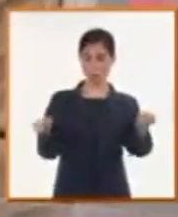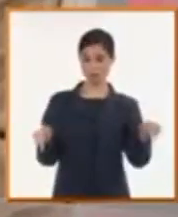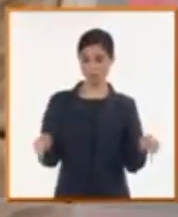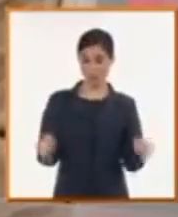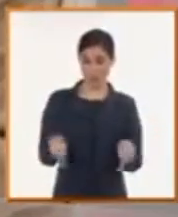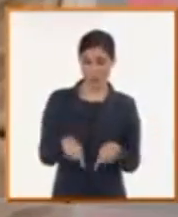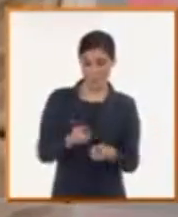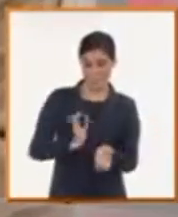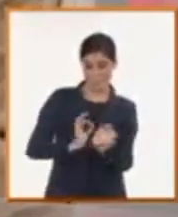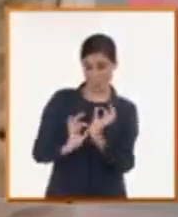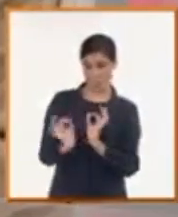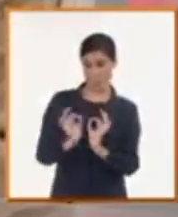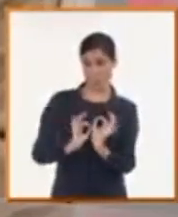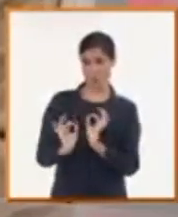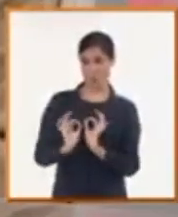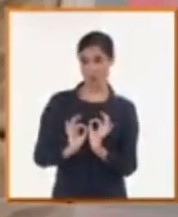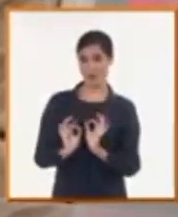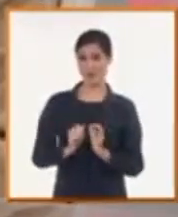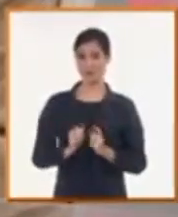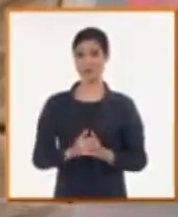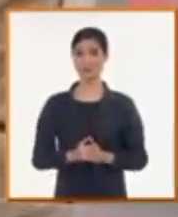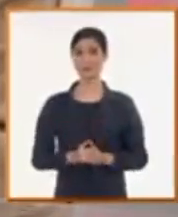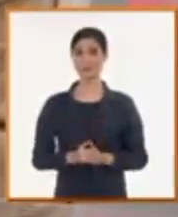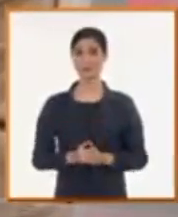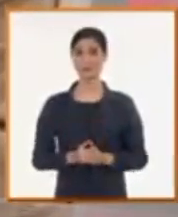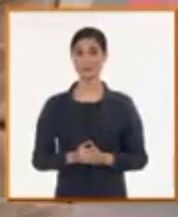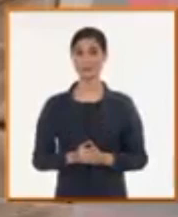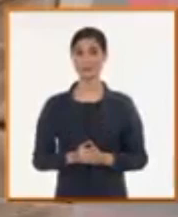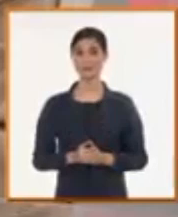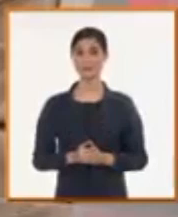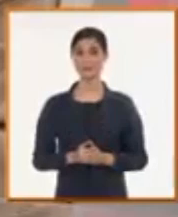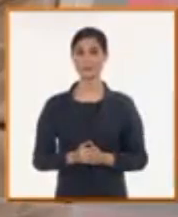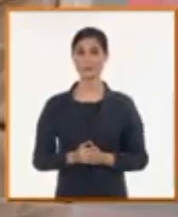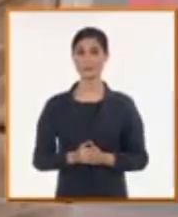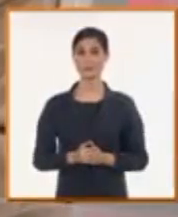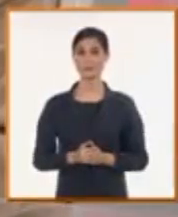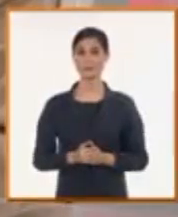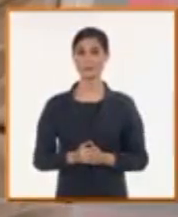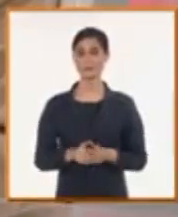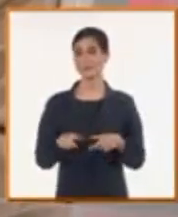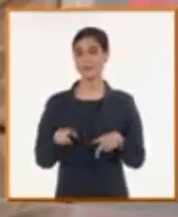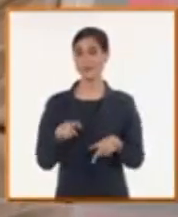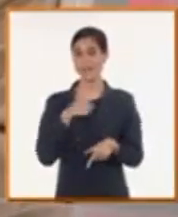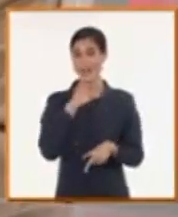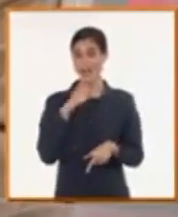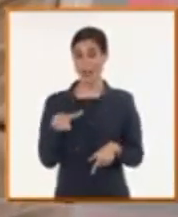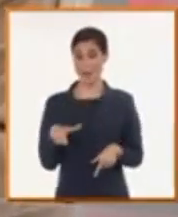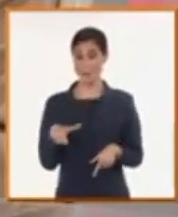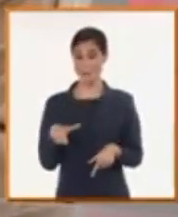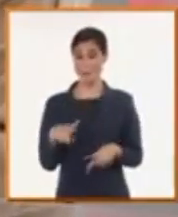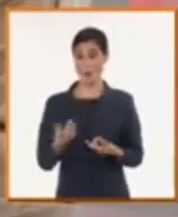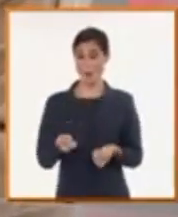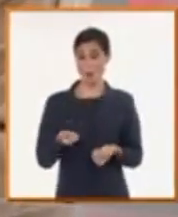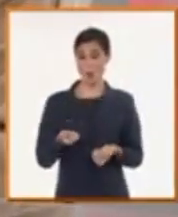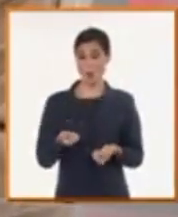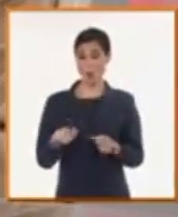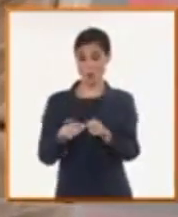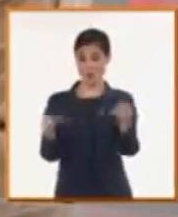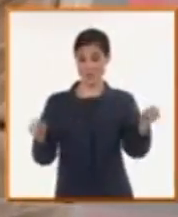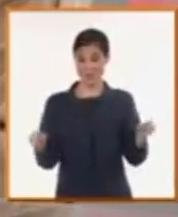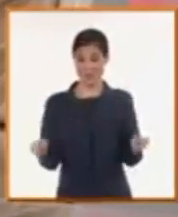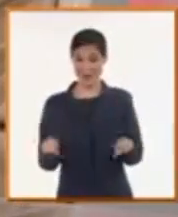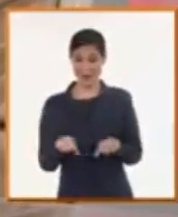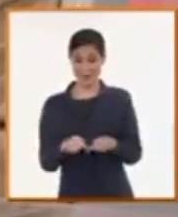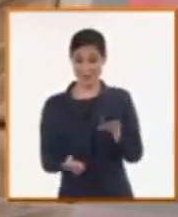territorio en la dirección suroccidental angolana, penetraba muy profundo en el territorio de Namibia y le arrebató con